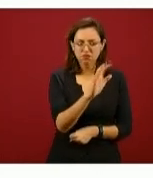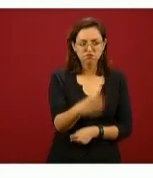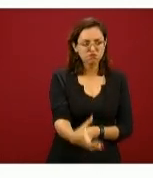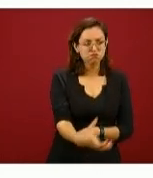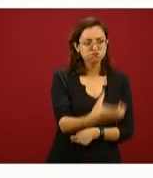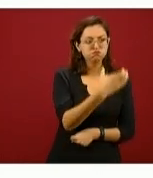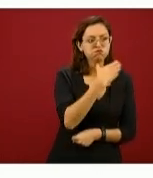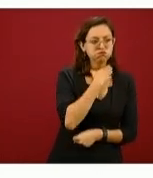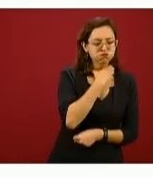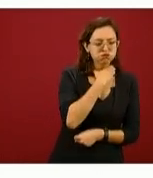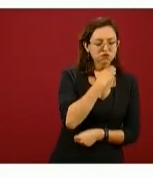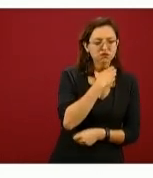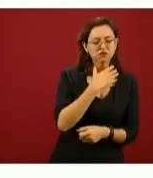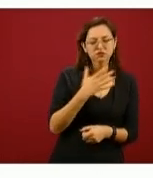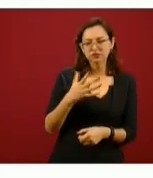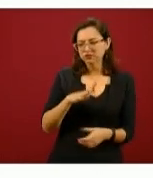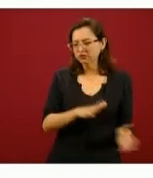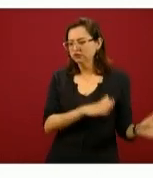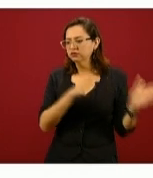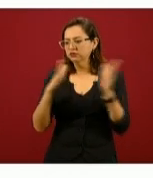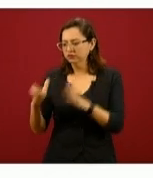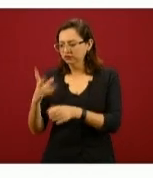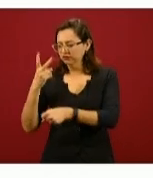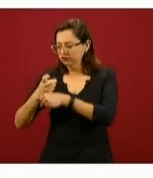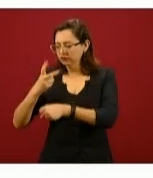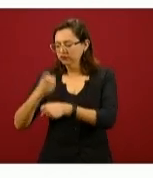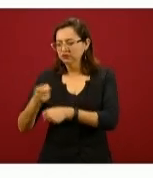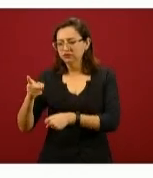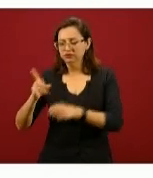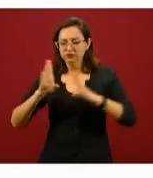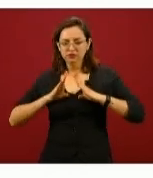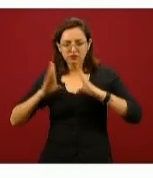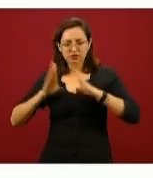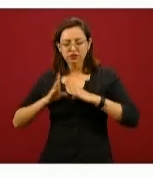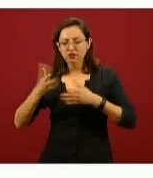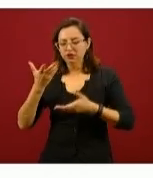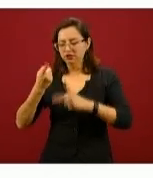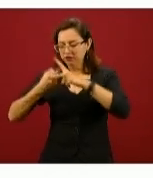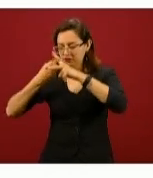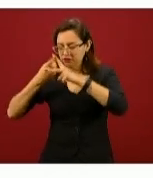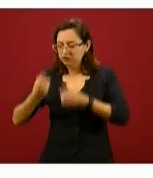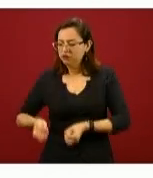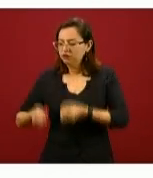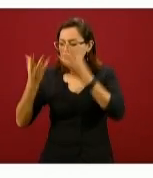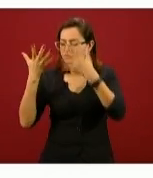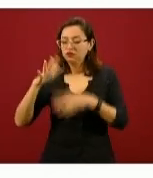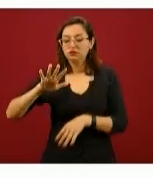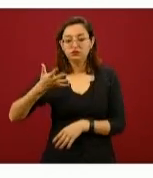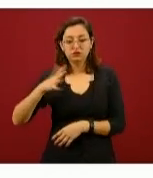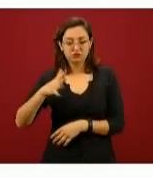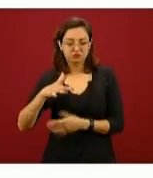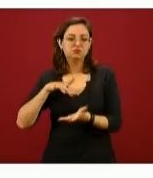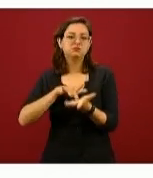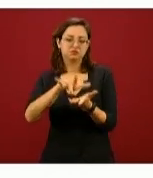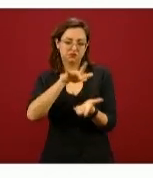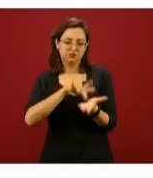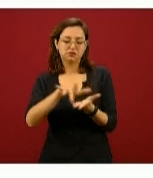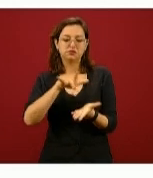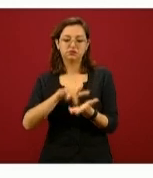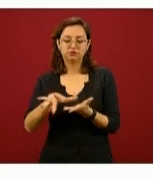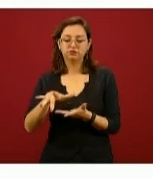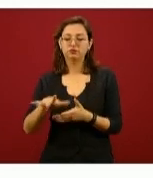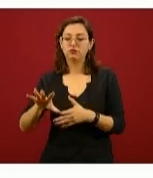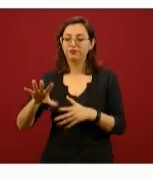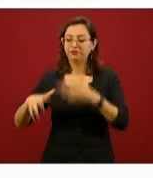a rebasarse, se hizo un cálculo y en base en eso estamos estableciendo este esquema de apoyo.